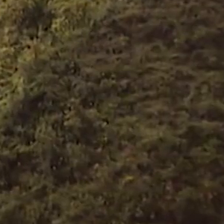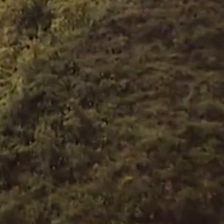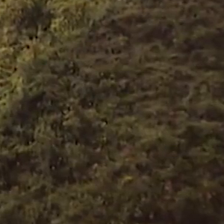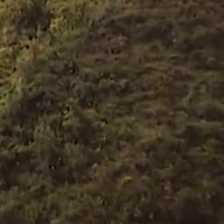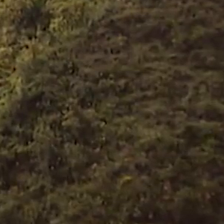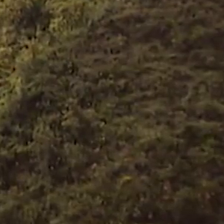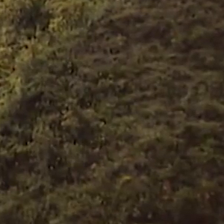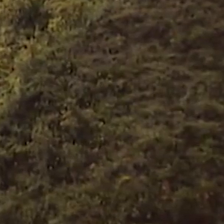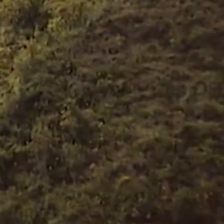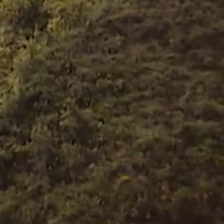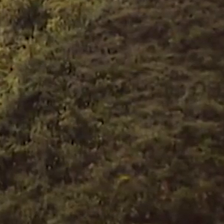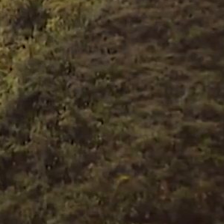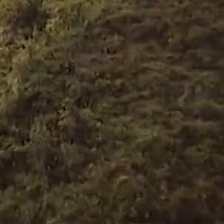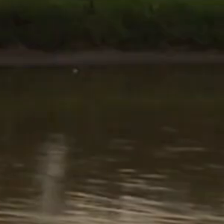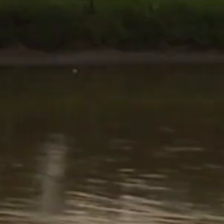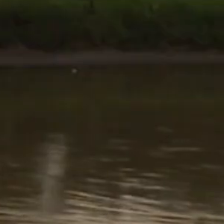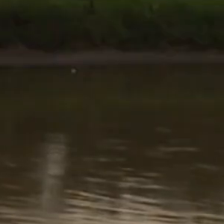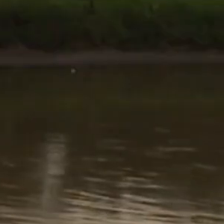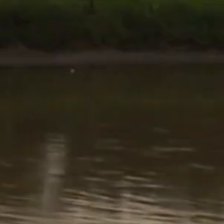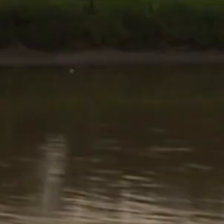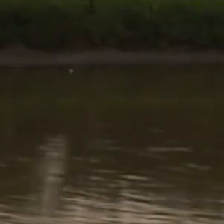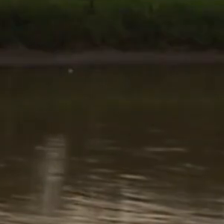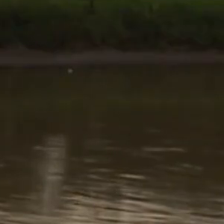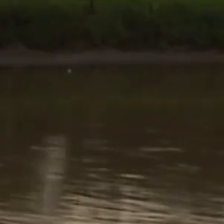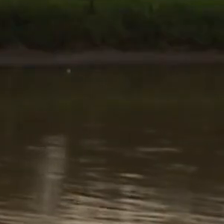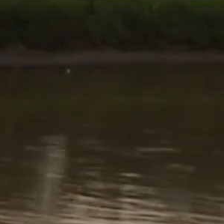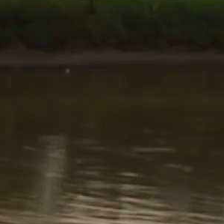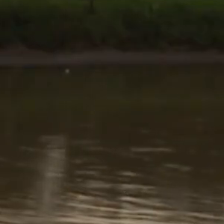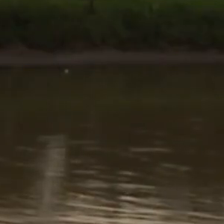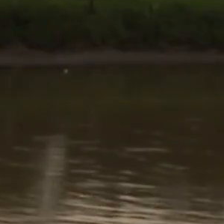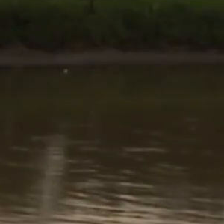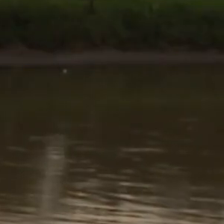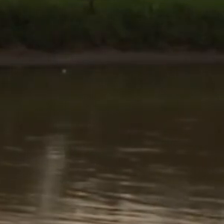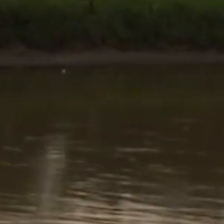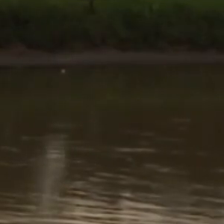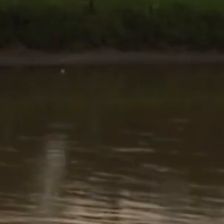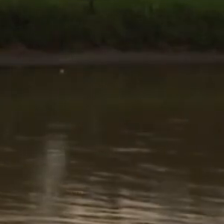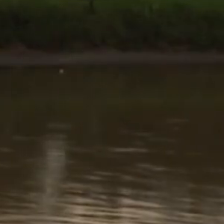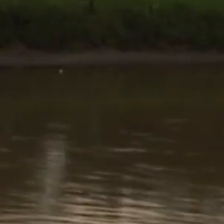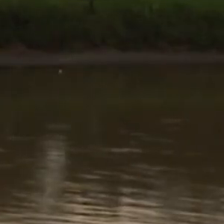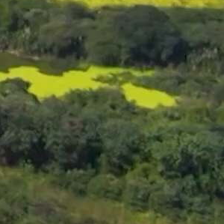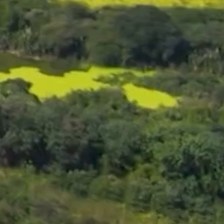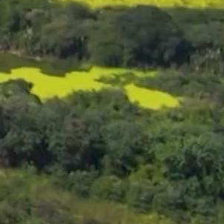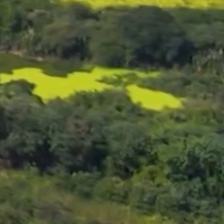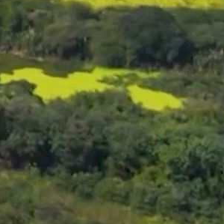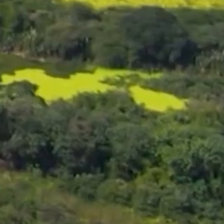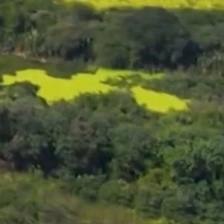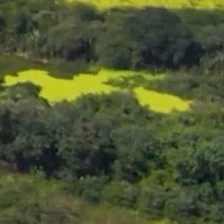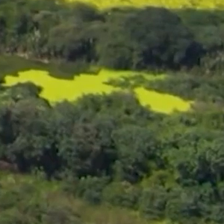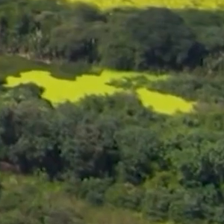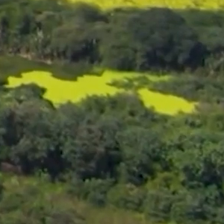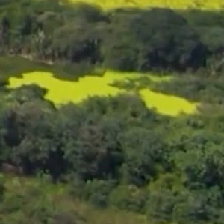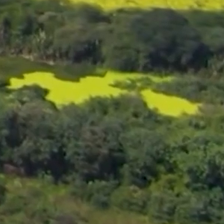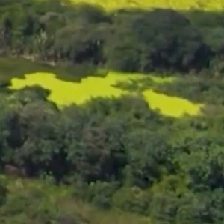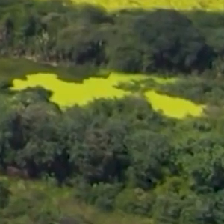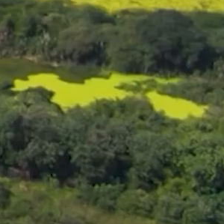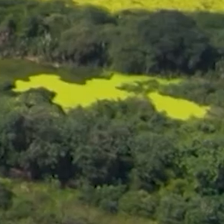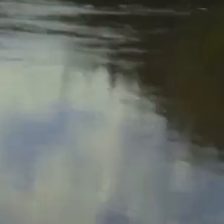hacer seguimiento a 71 áreas protegidas y de especial importancia ecológica con acciones priorizadas. No se